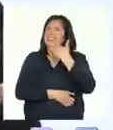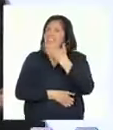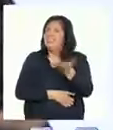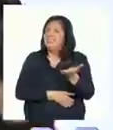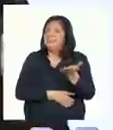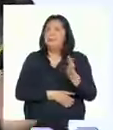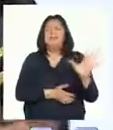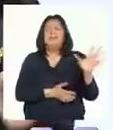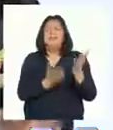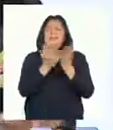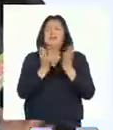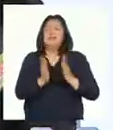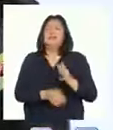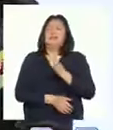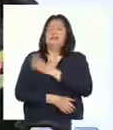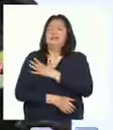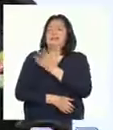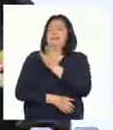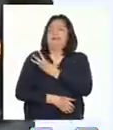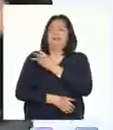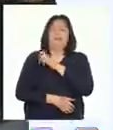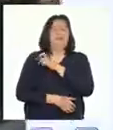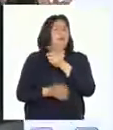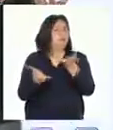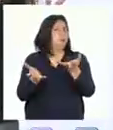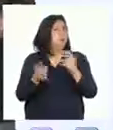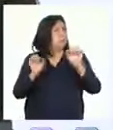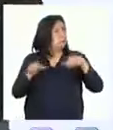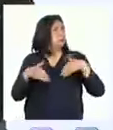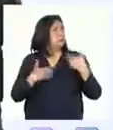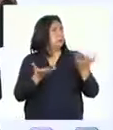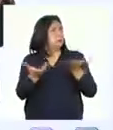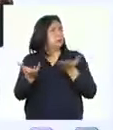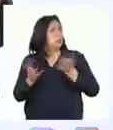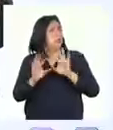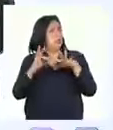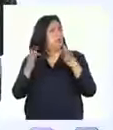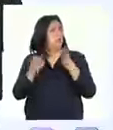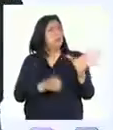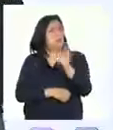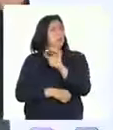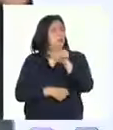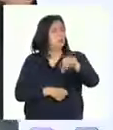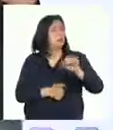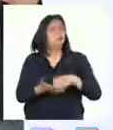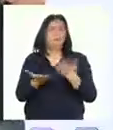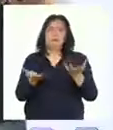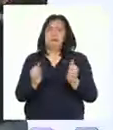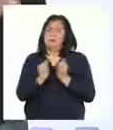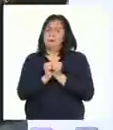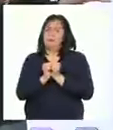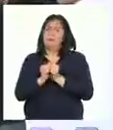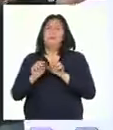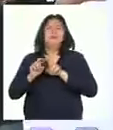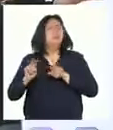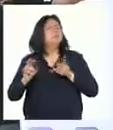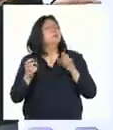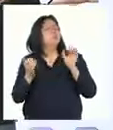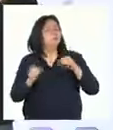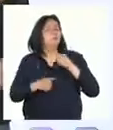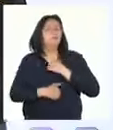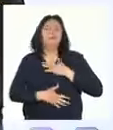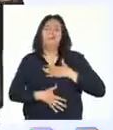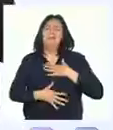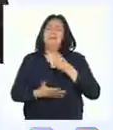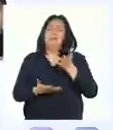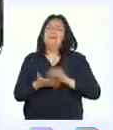dirigido a todos los estudiantes de quinto y sexto grado de primaria, pero pueden invitar a todos sus familiares en casa, a los que los acompañen, ya que así pasaremos